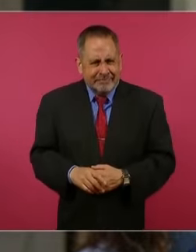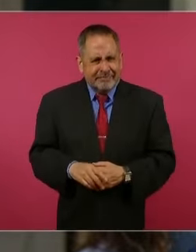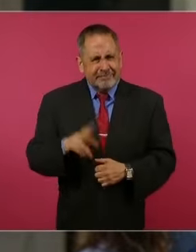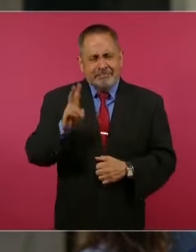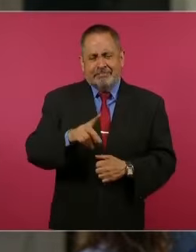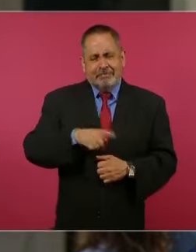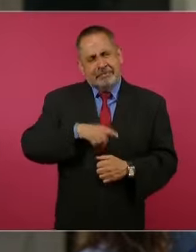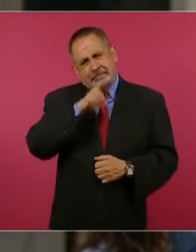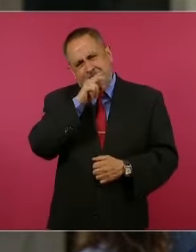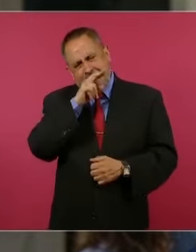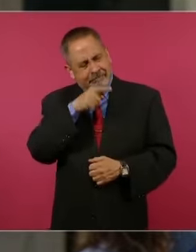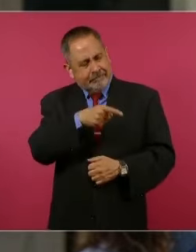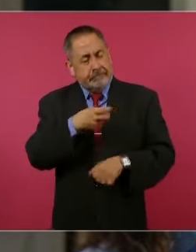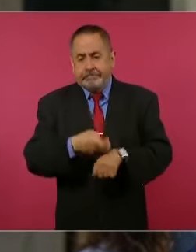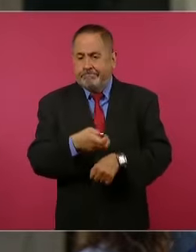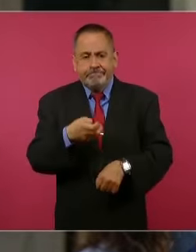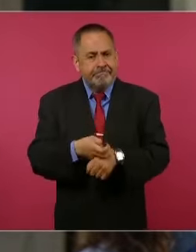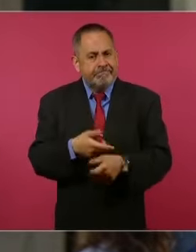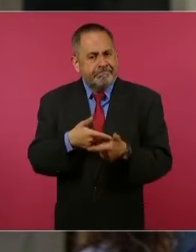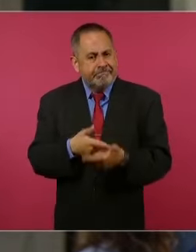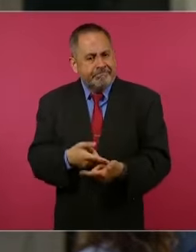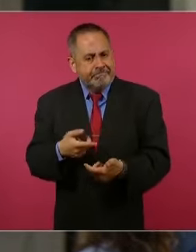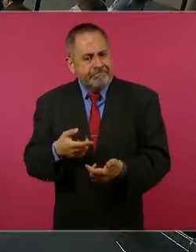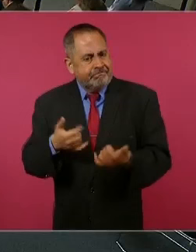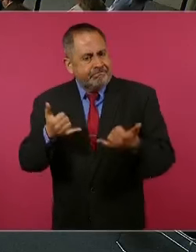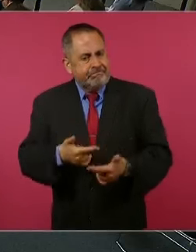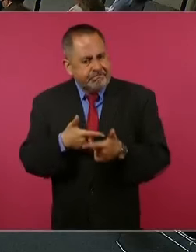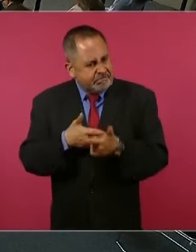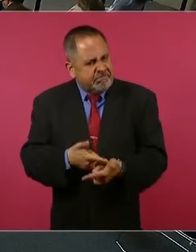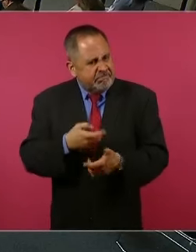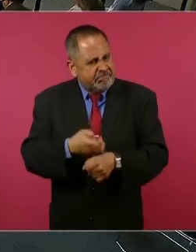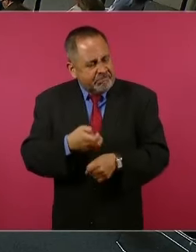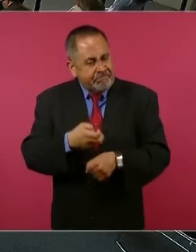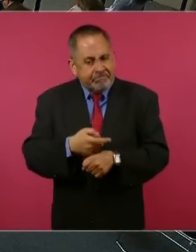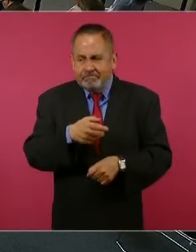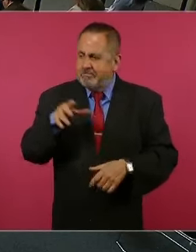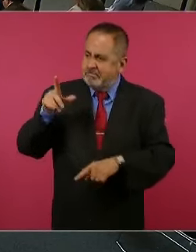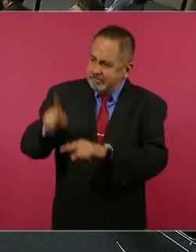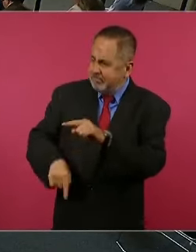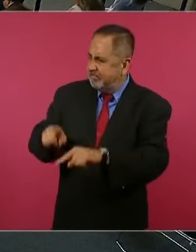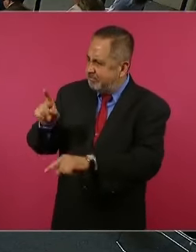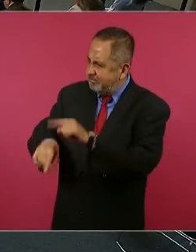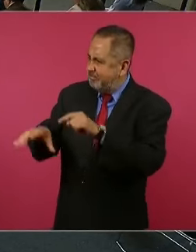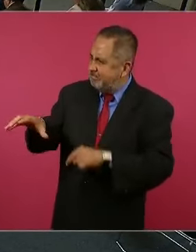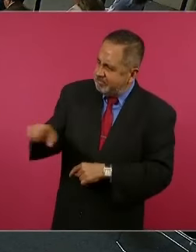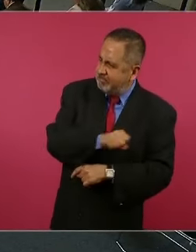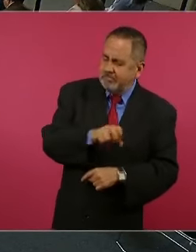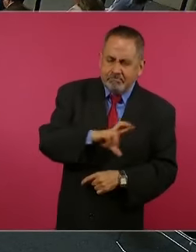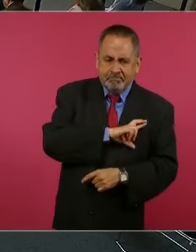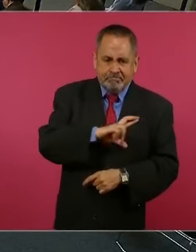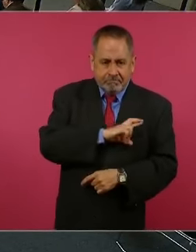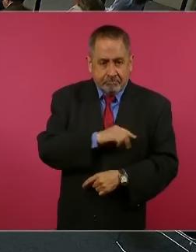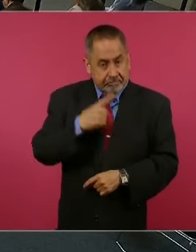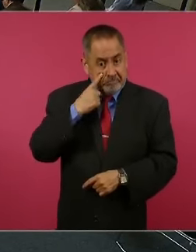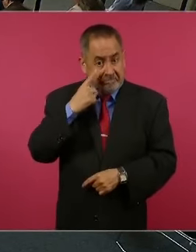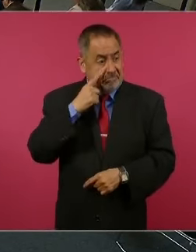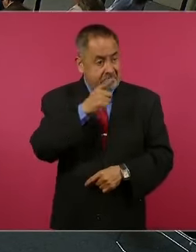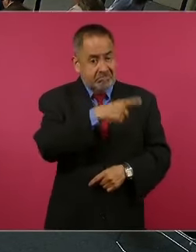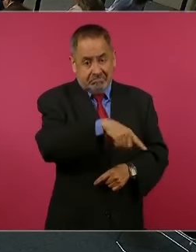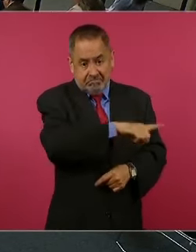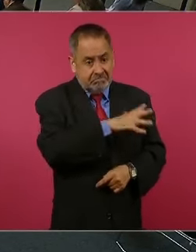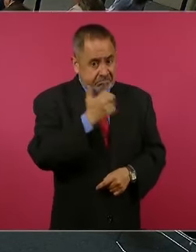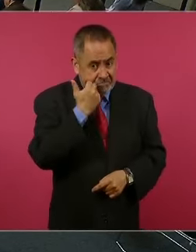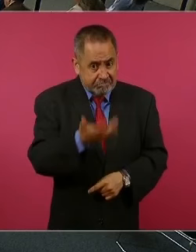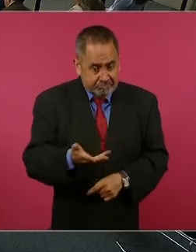preocupante no la la persistencia por lo menos en en en insistir en privatizar lo público no este en hacer en